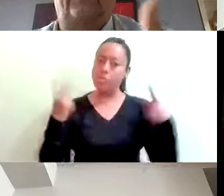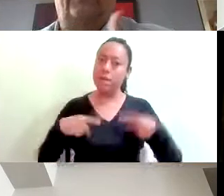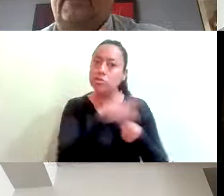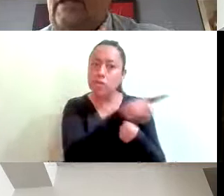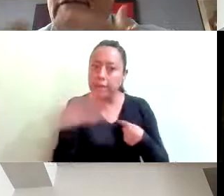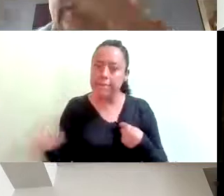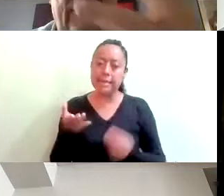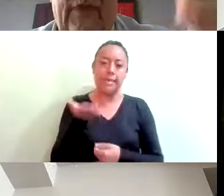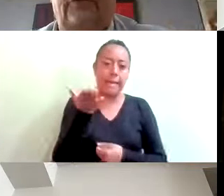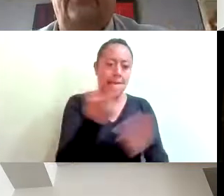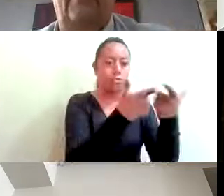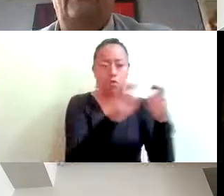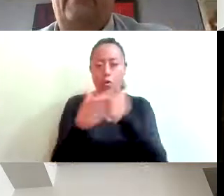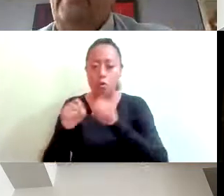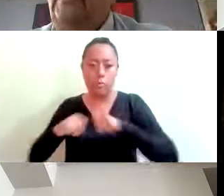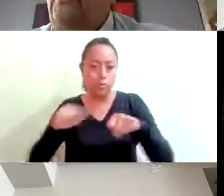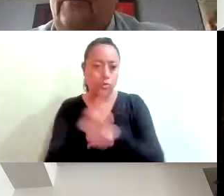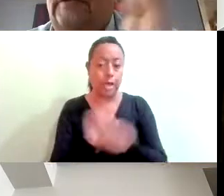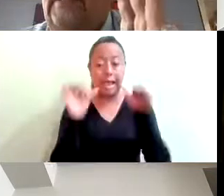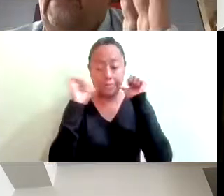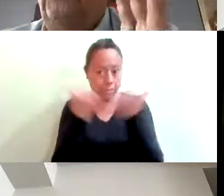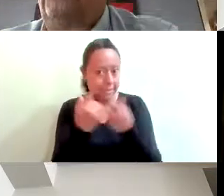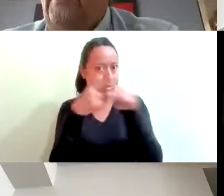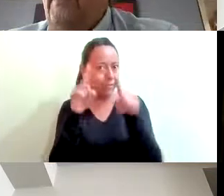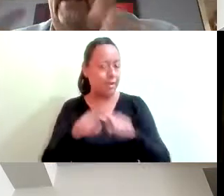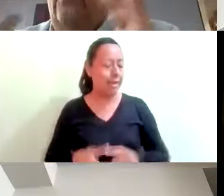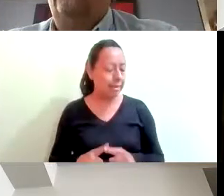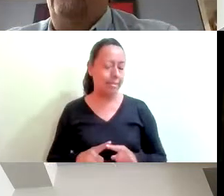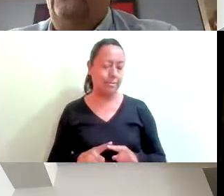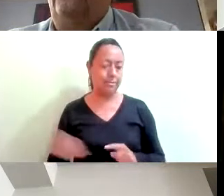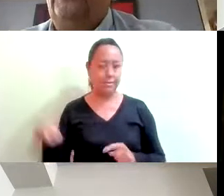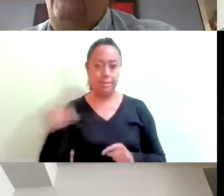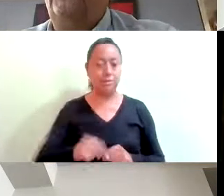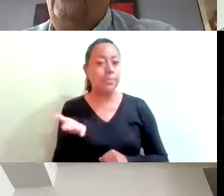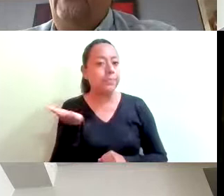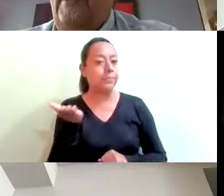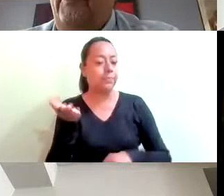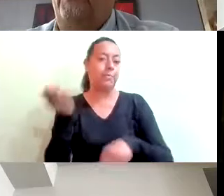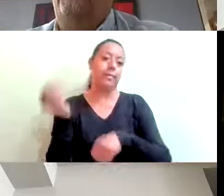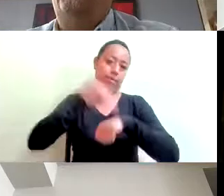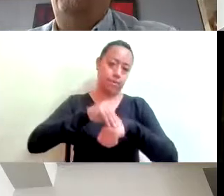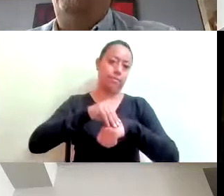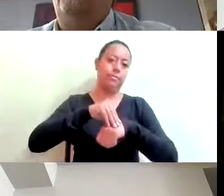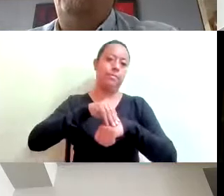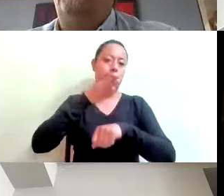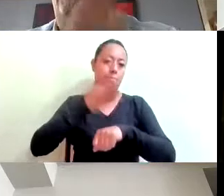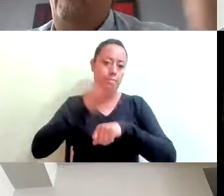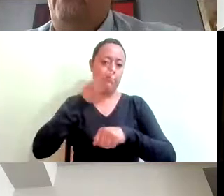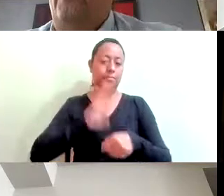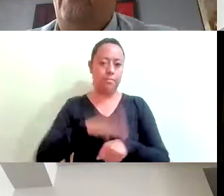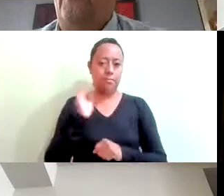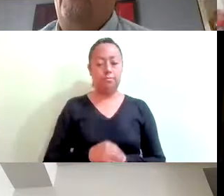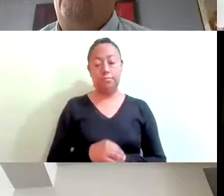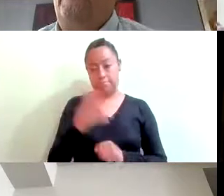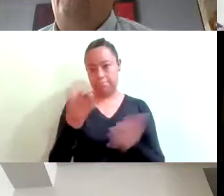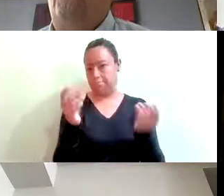diferentes grupos sociales, de la sociedad misma, en relación con una serie de hechos que todos conocemos. El propio diputado Gaviño lo conoce muy bien